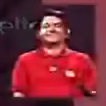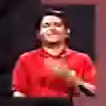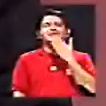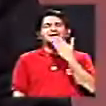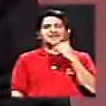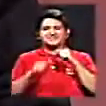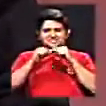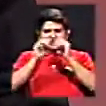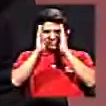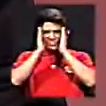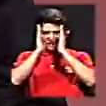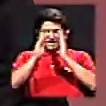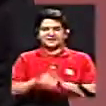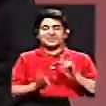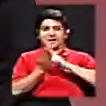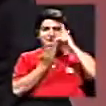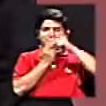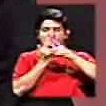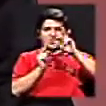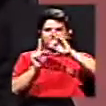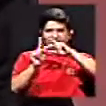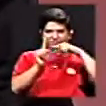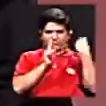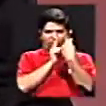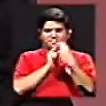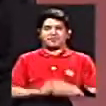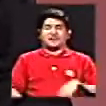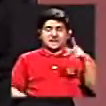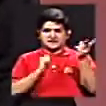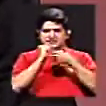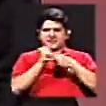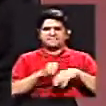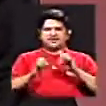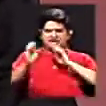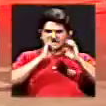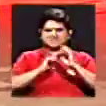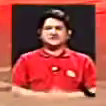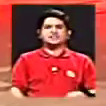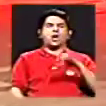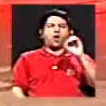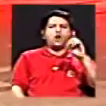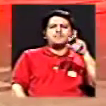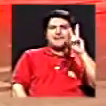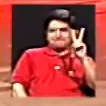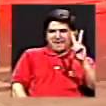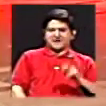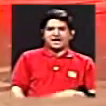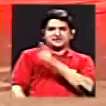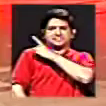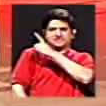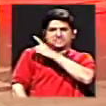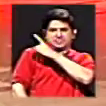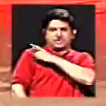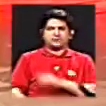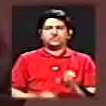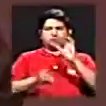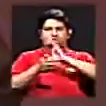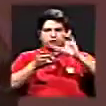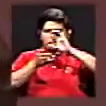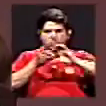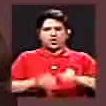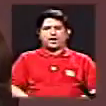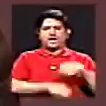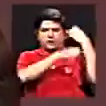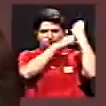Gracias por seguir con nosotros en su programa Puntos de Vista. En esta ocasión entrevistamos a don Olman Vargas, director ejecutivo del Colegio Federado